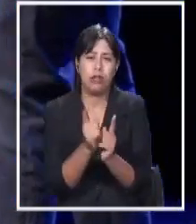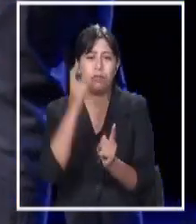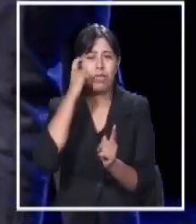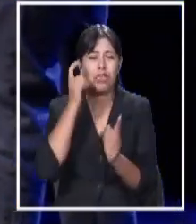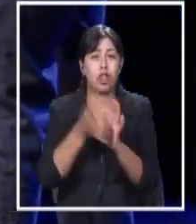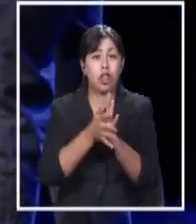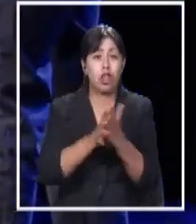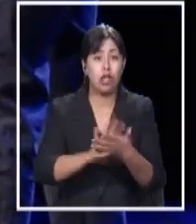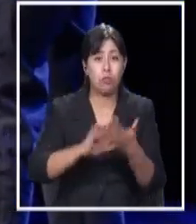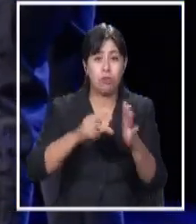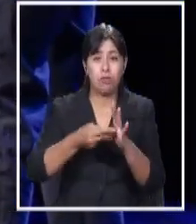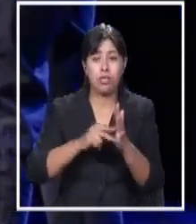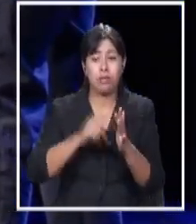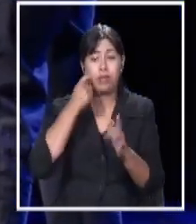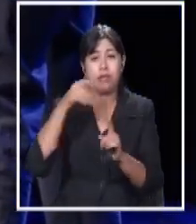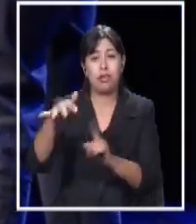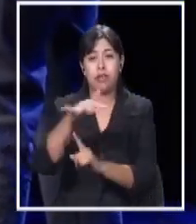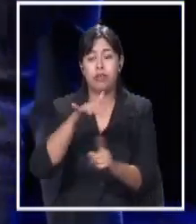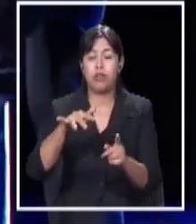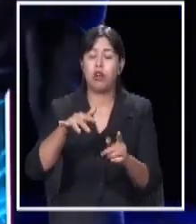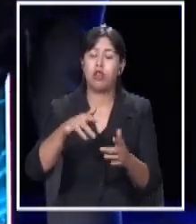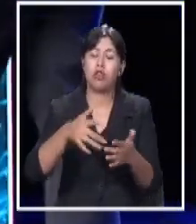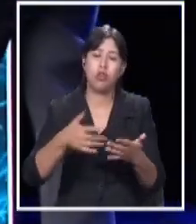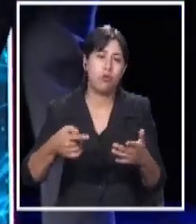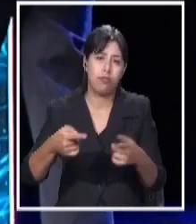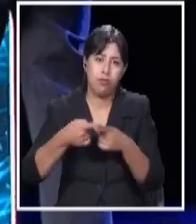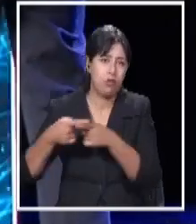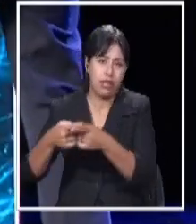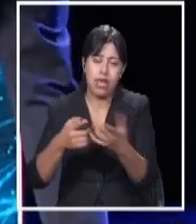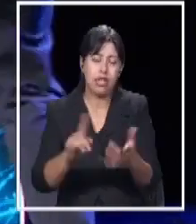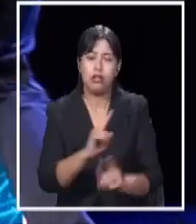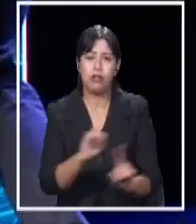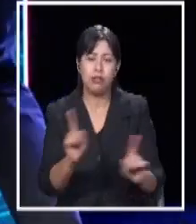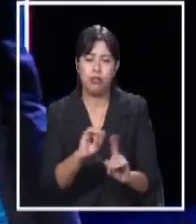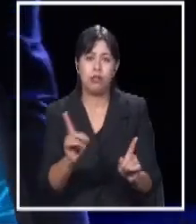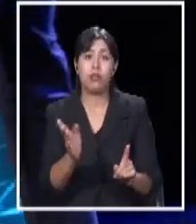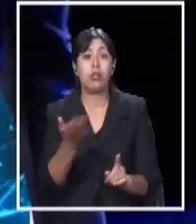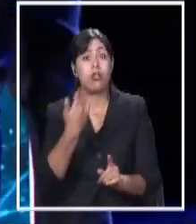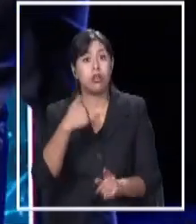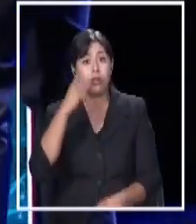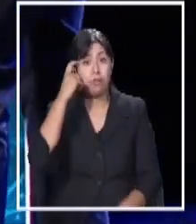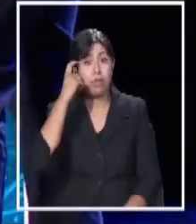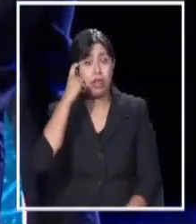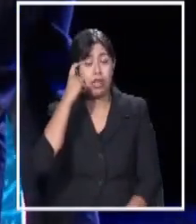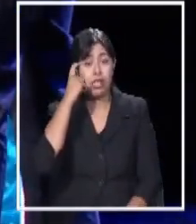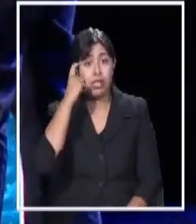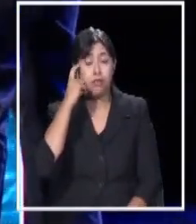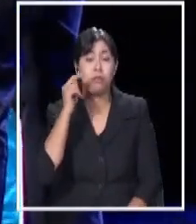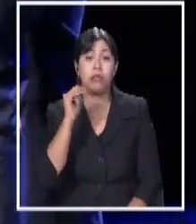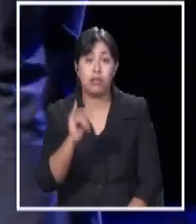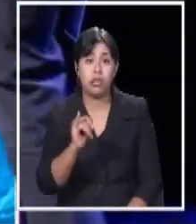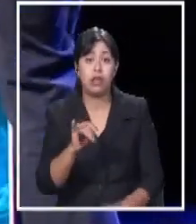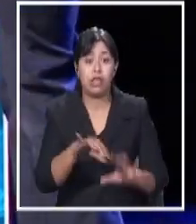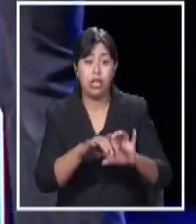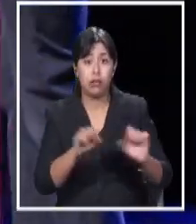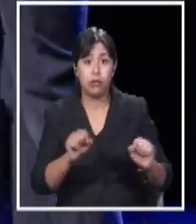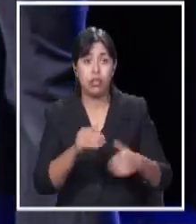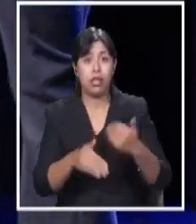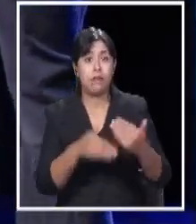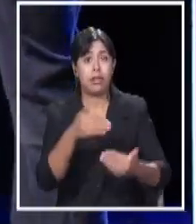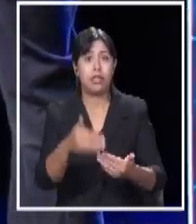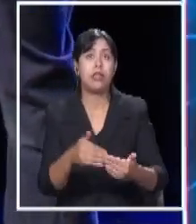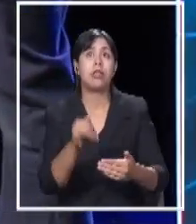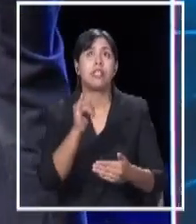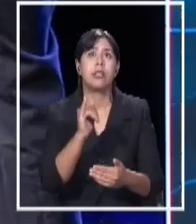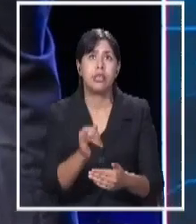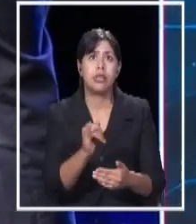todo se reduce a condiciones sociales. La verdad es que lo que nosotros pensamos y lo que existe cierto consenso a medida que avanza esto